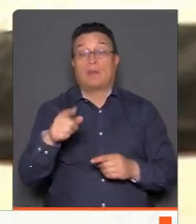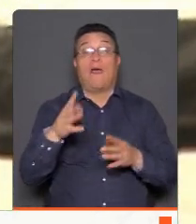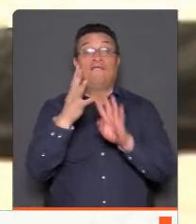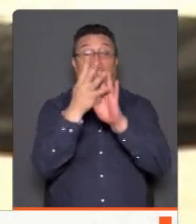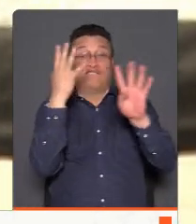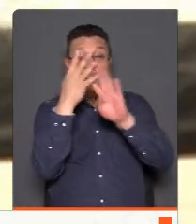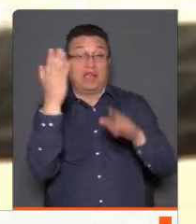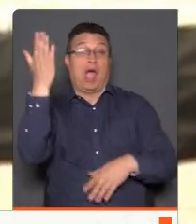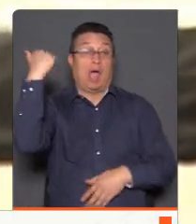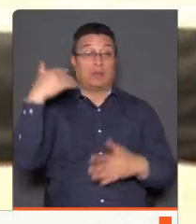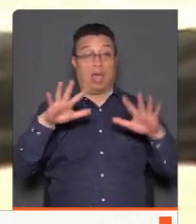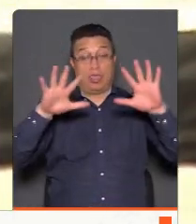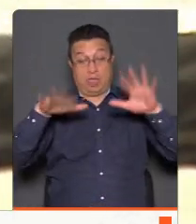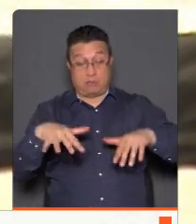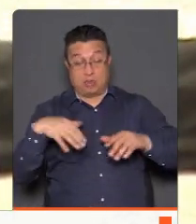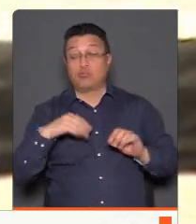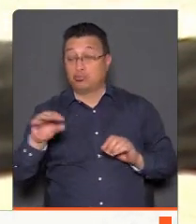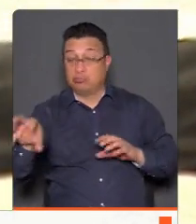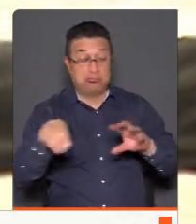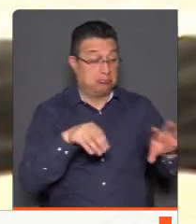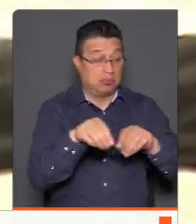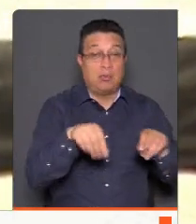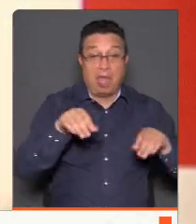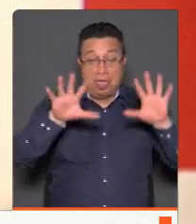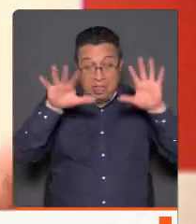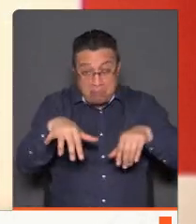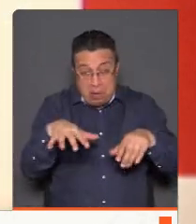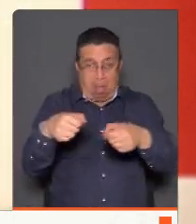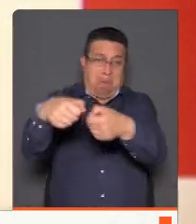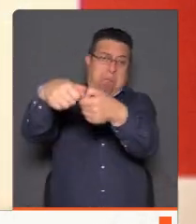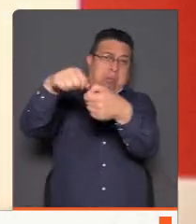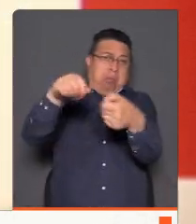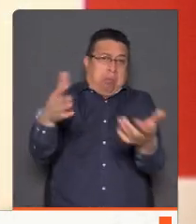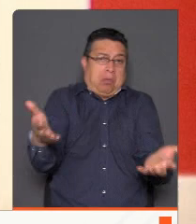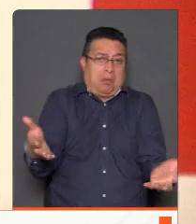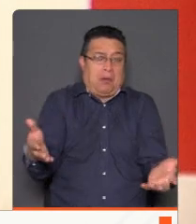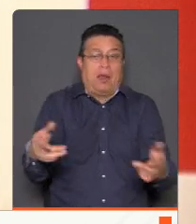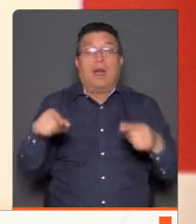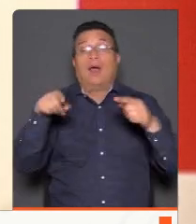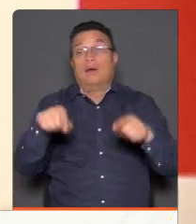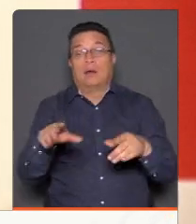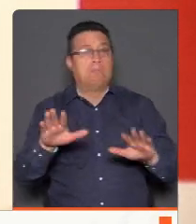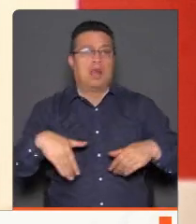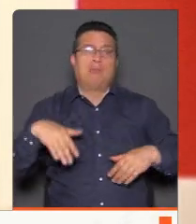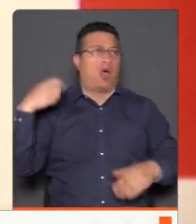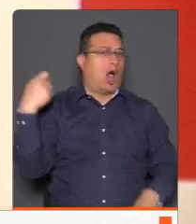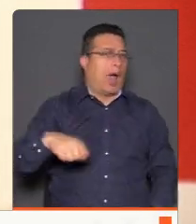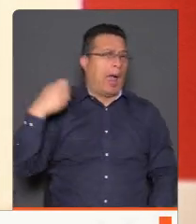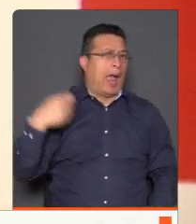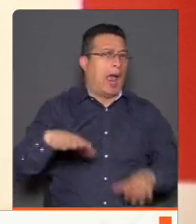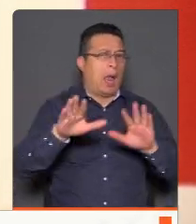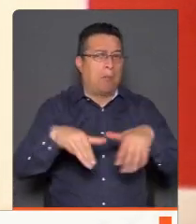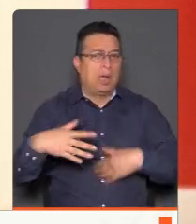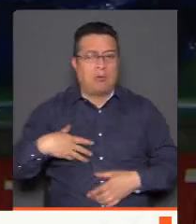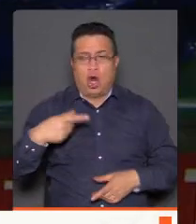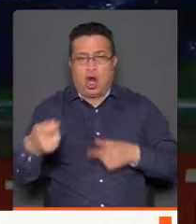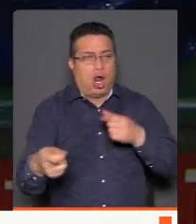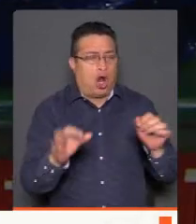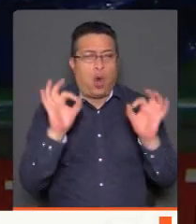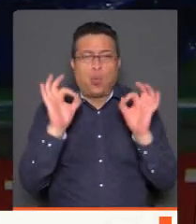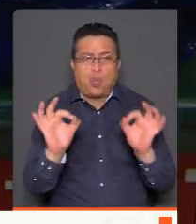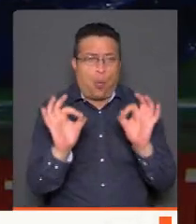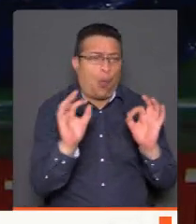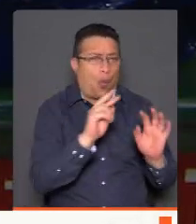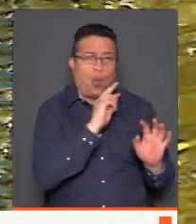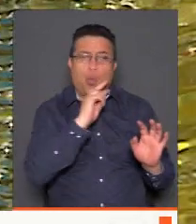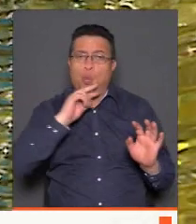10 mil pesos podía traer algo, ahora con 10 mil pesos no trae nada. Siguen los productos igual caros, uno anda comprando lo justo y necesario. Y aunque